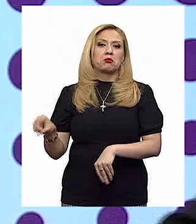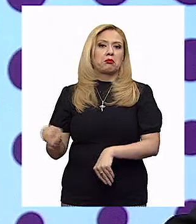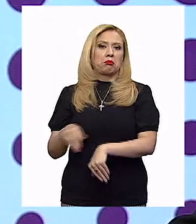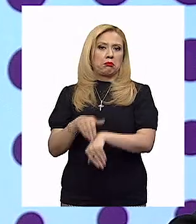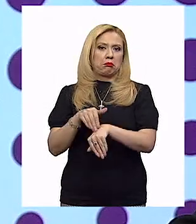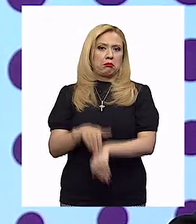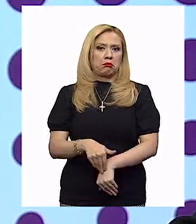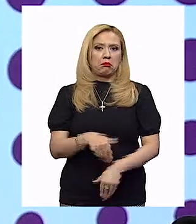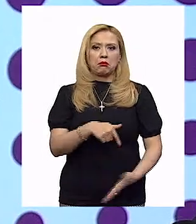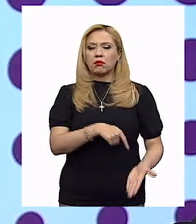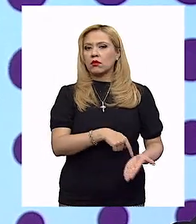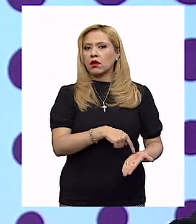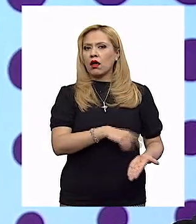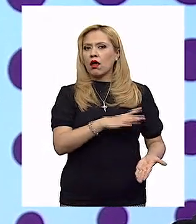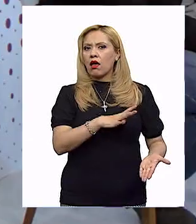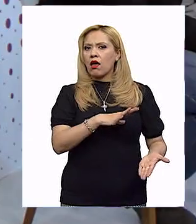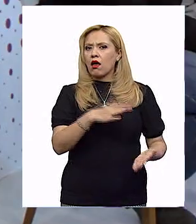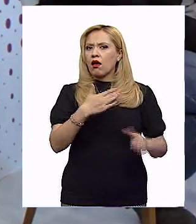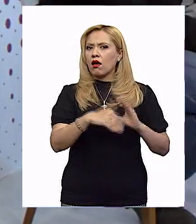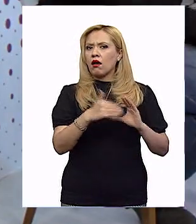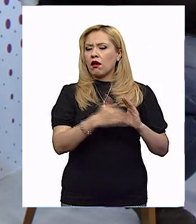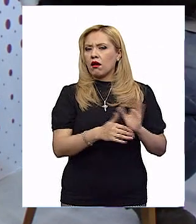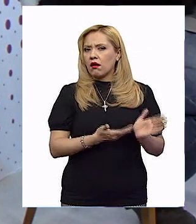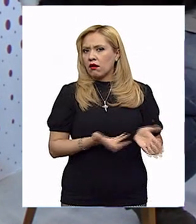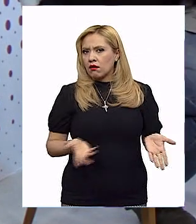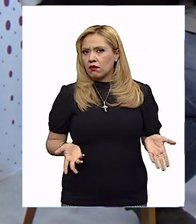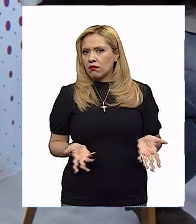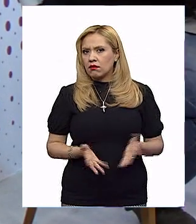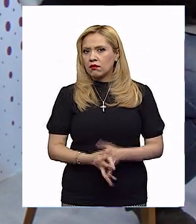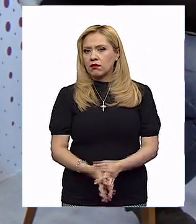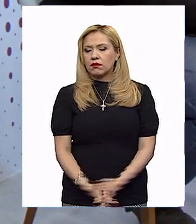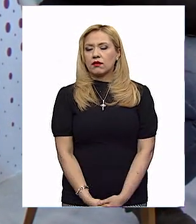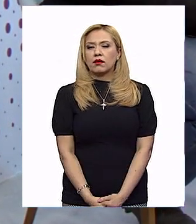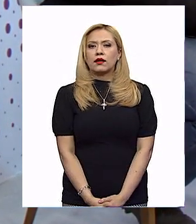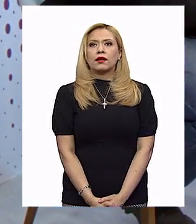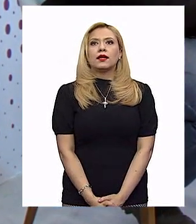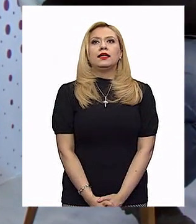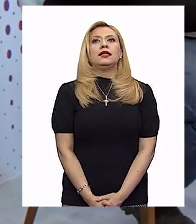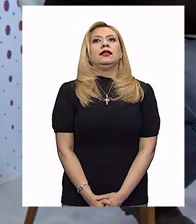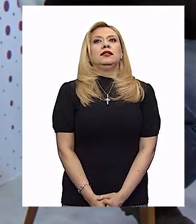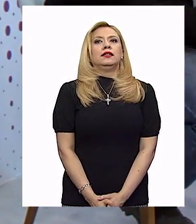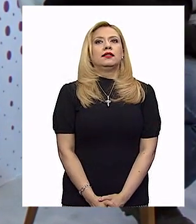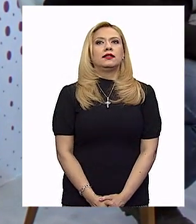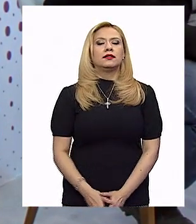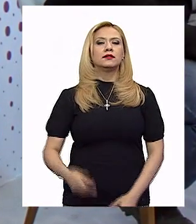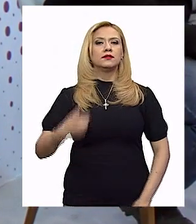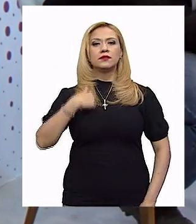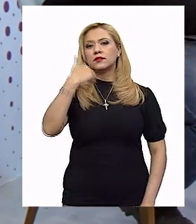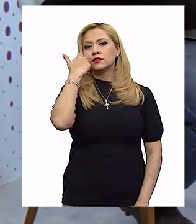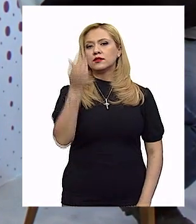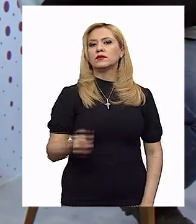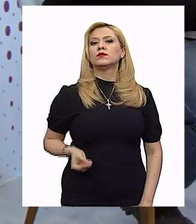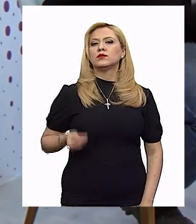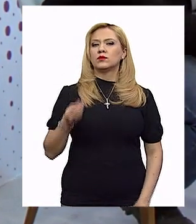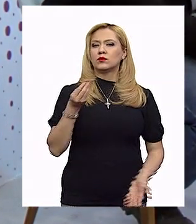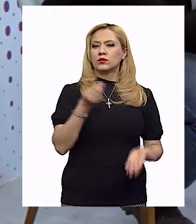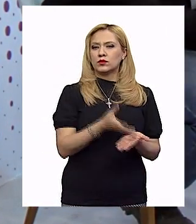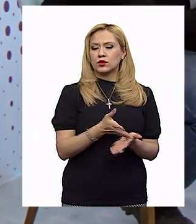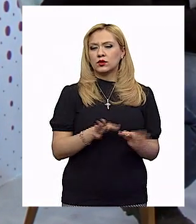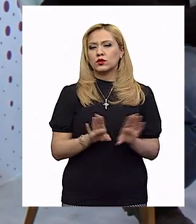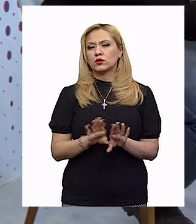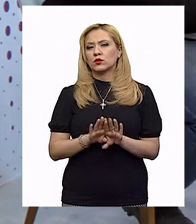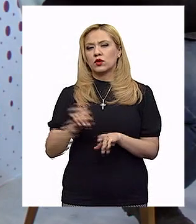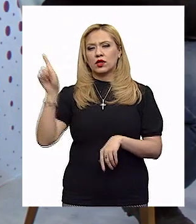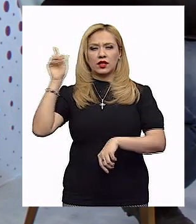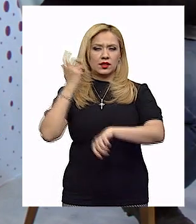estos mecanismos cuando existieron. Claro. Me gustaría complementar con la experiencia de la Security Exchange Commission de